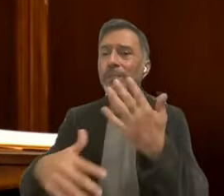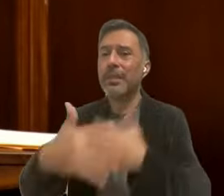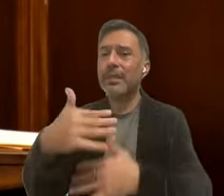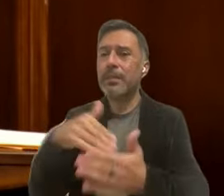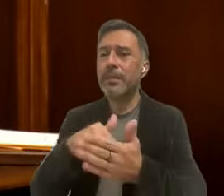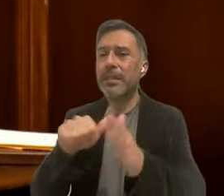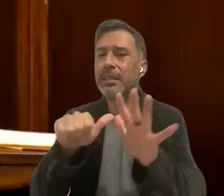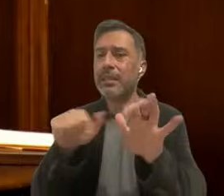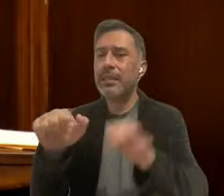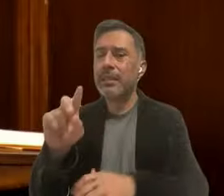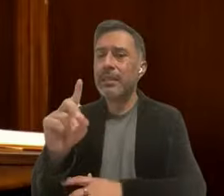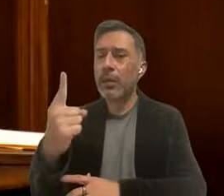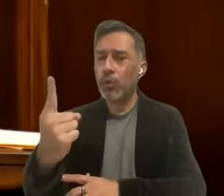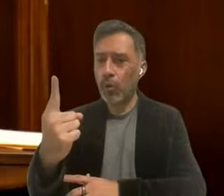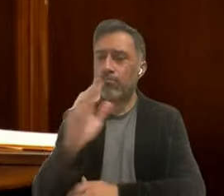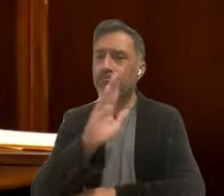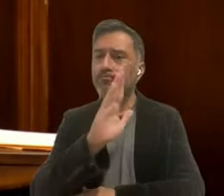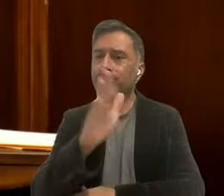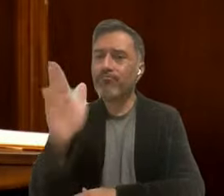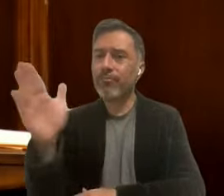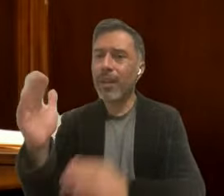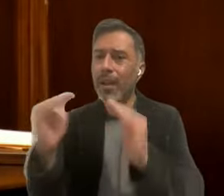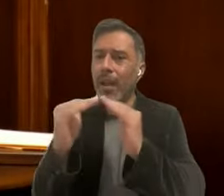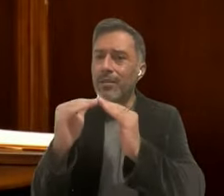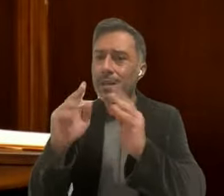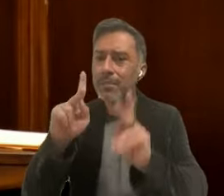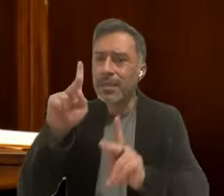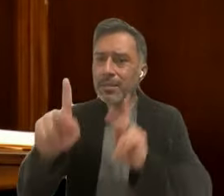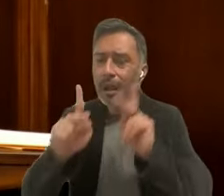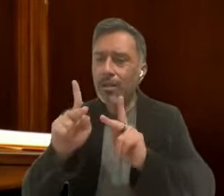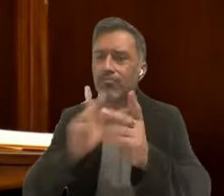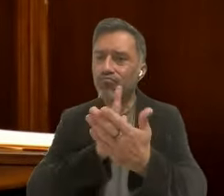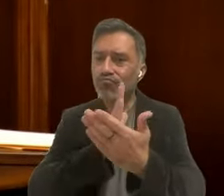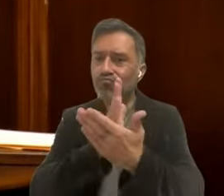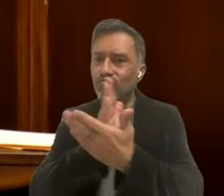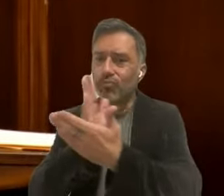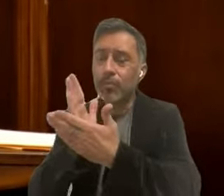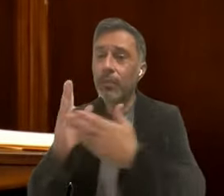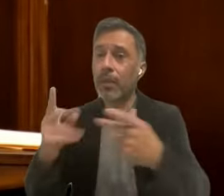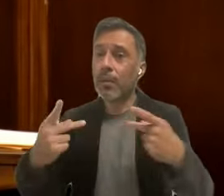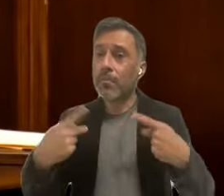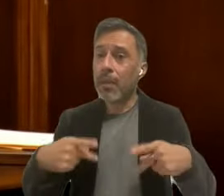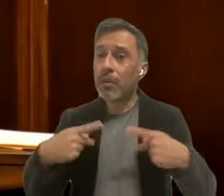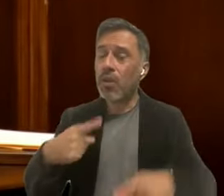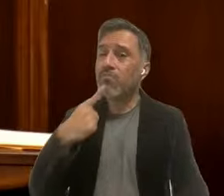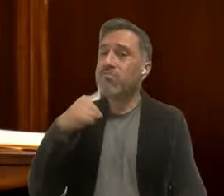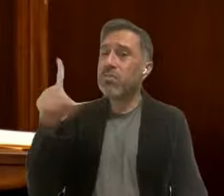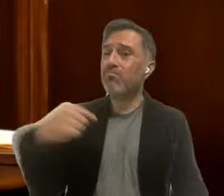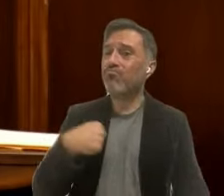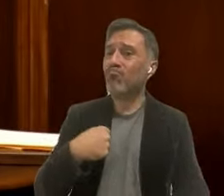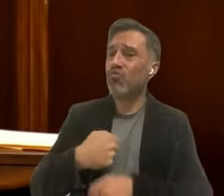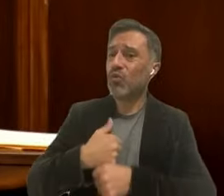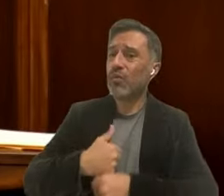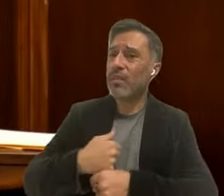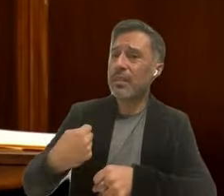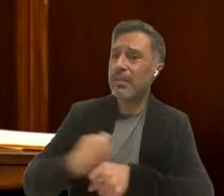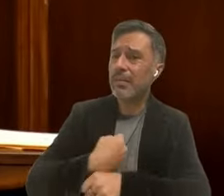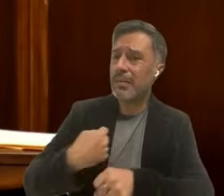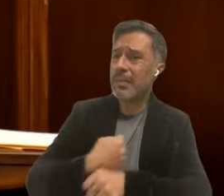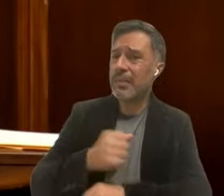15.631 visitas domiciliarias y acompañamientos a personas que reportaron ser víctimas. Se pusieron en